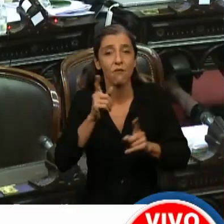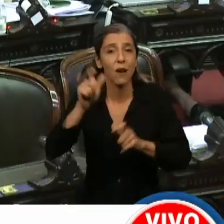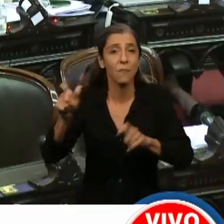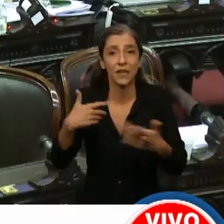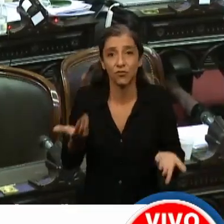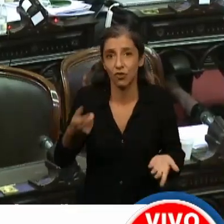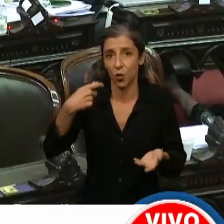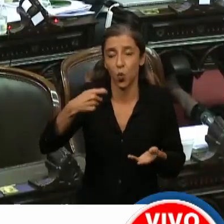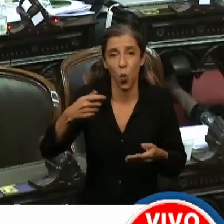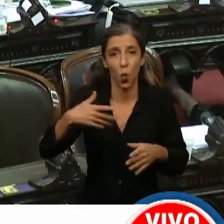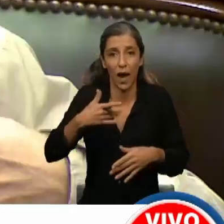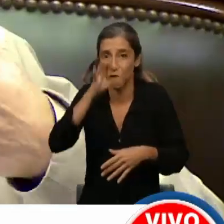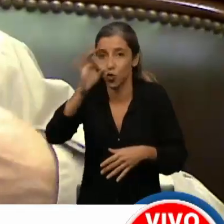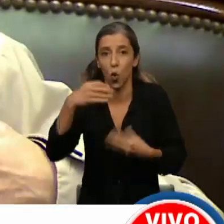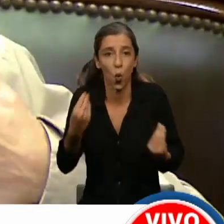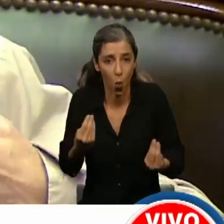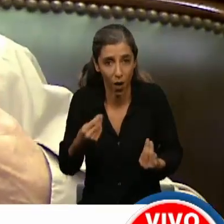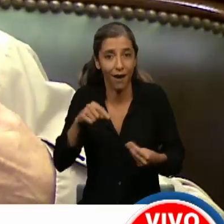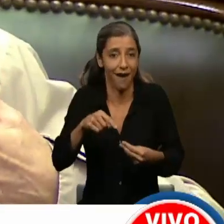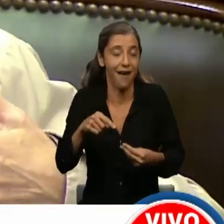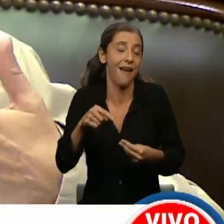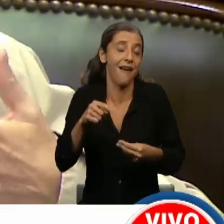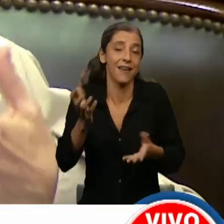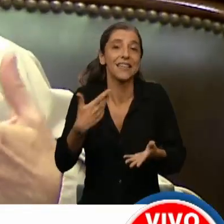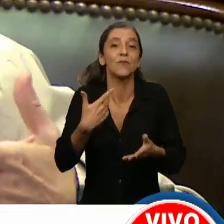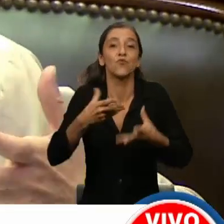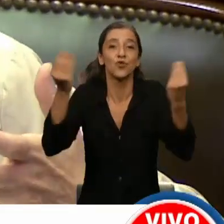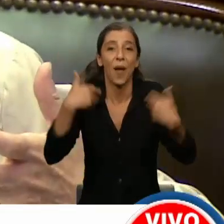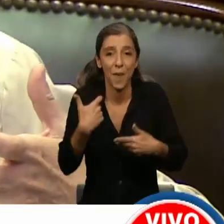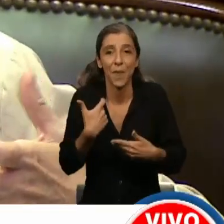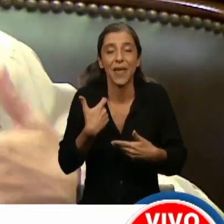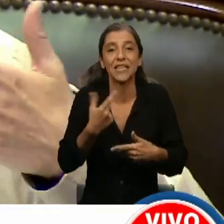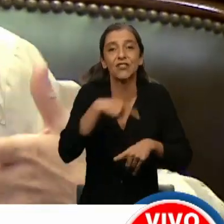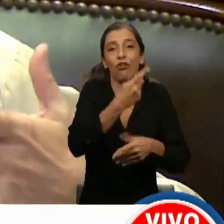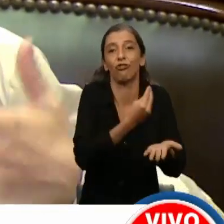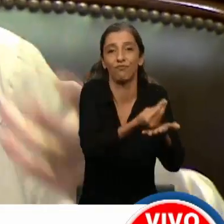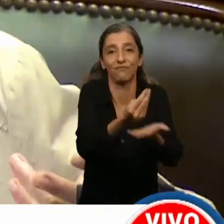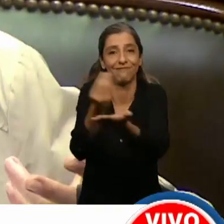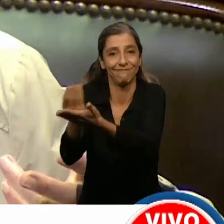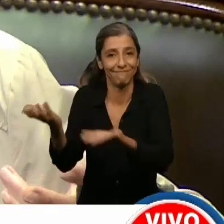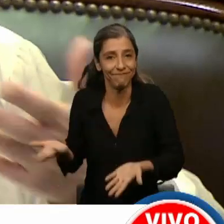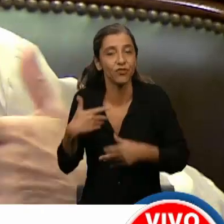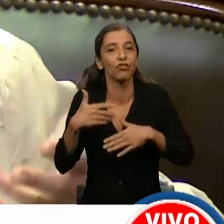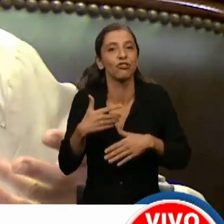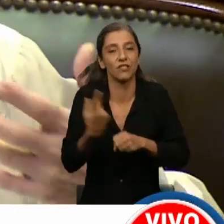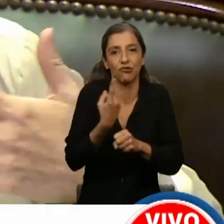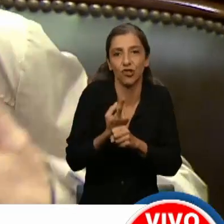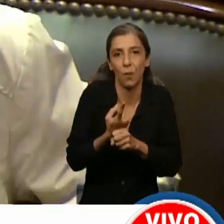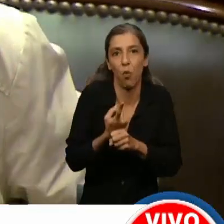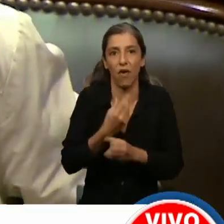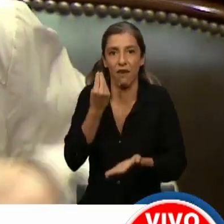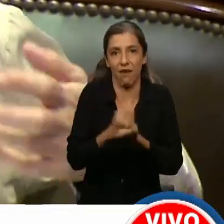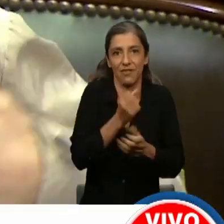parlamentarios ni en los sistemas presidenciales. Entonces, generalmente ocupan otros cargos. Hay que regular que no se puede cobrar una asignación y un cargo en